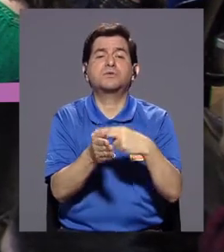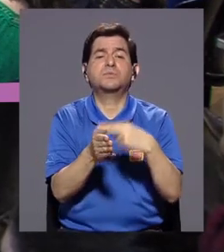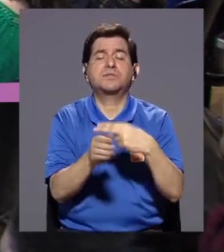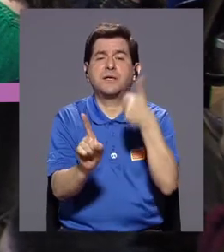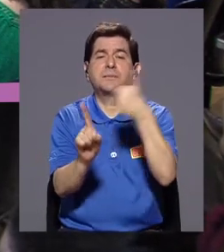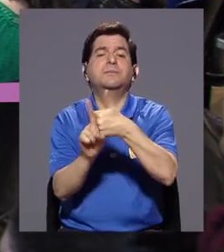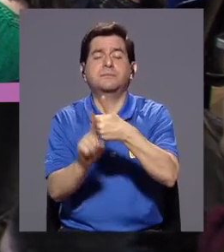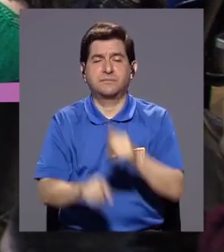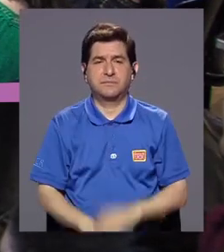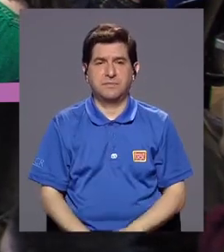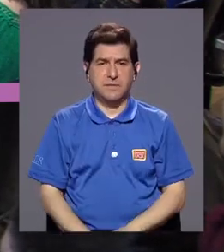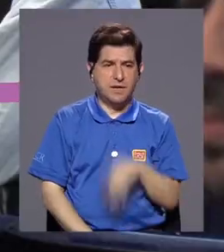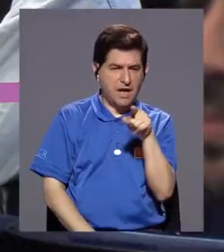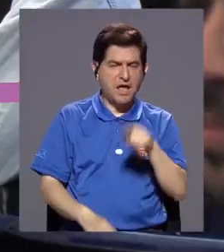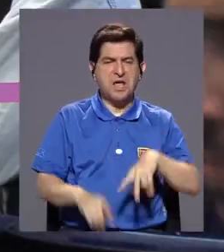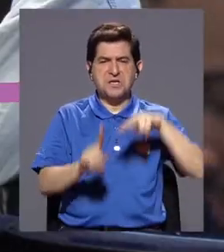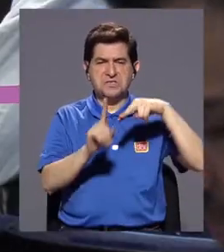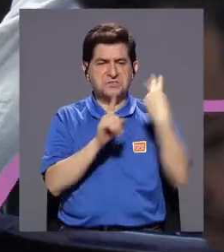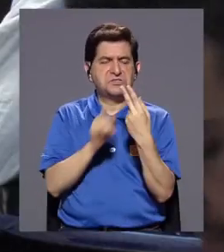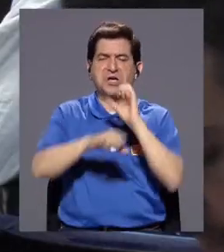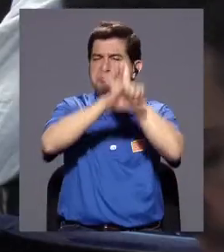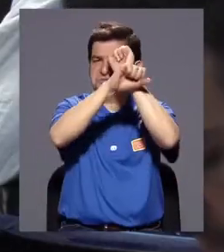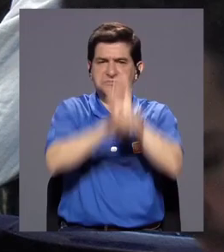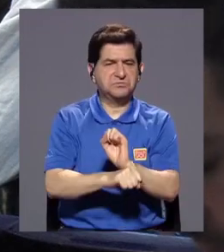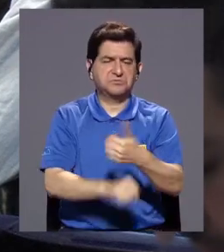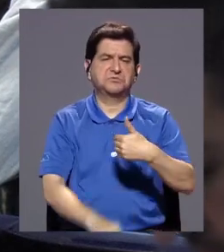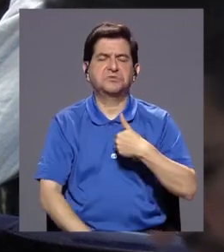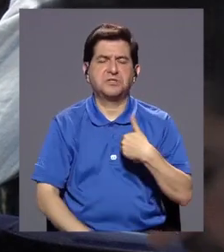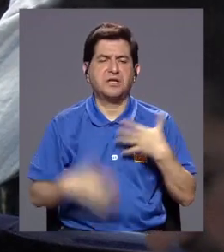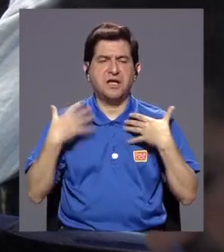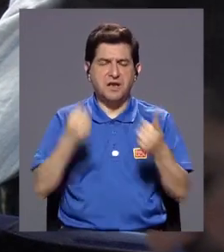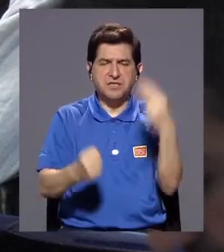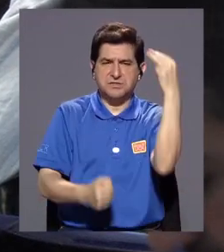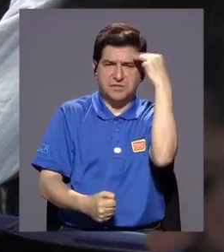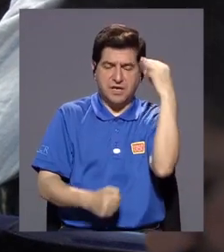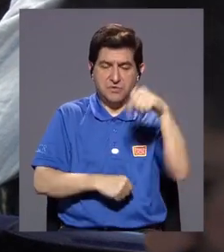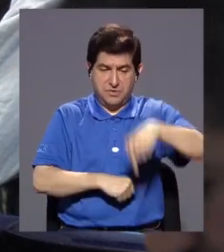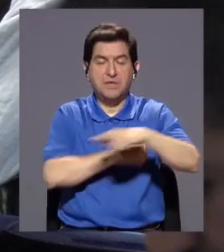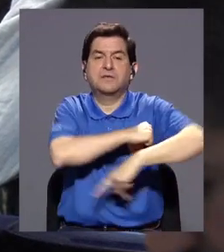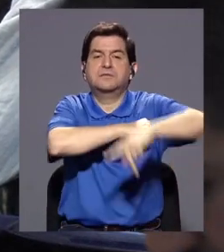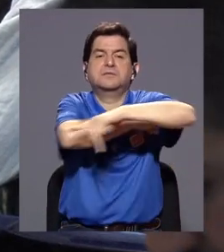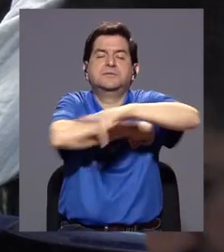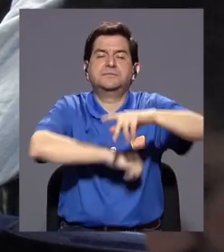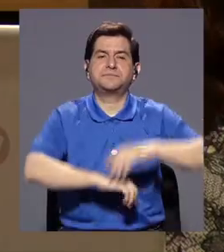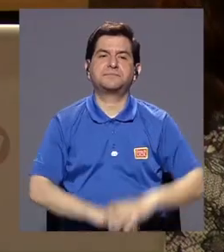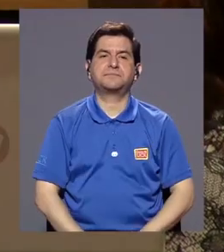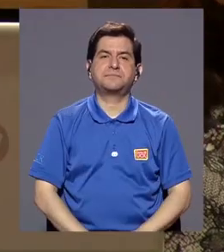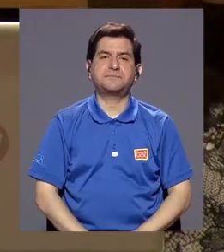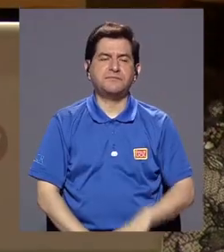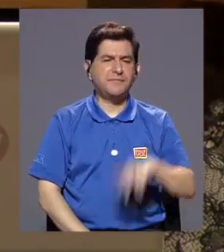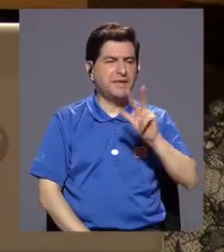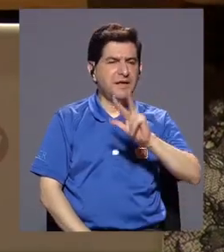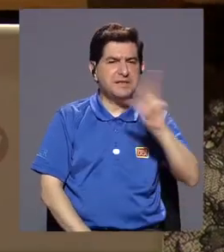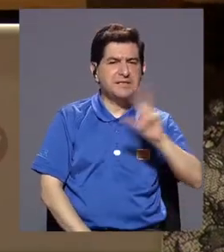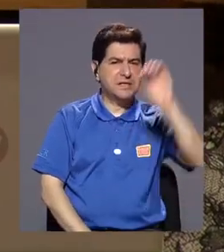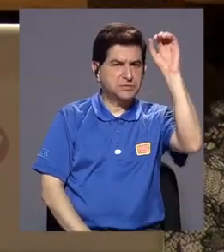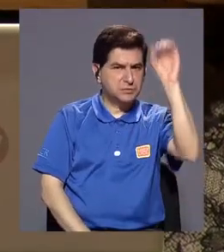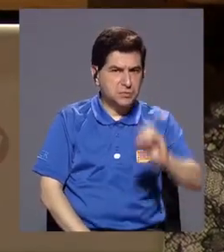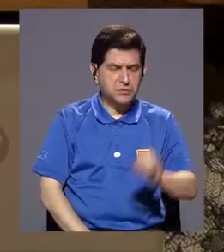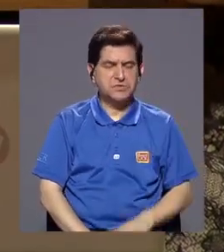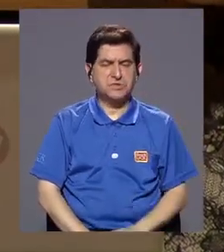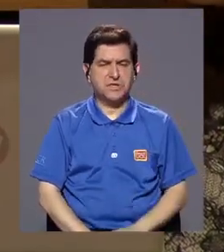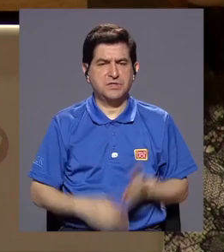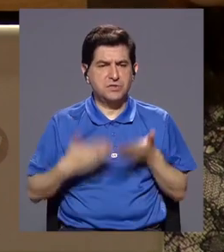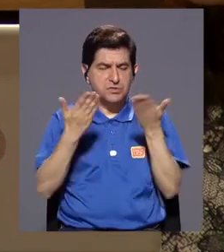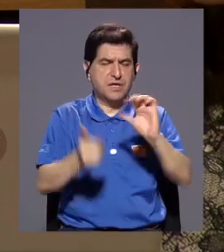hospitalaria, que ese ha sido el enfoque tradicional de la salud mental en nuestro país. Solo un